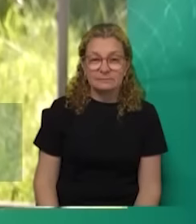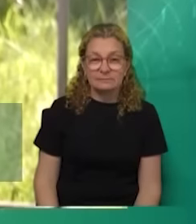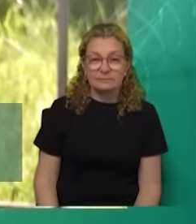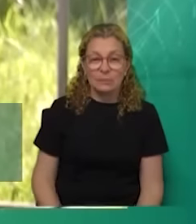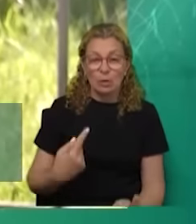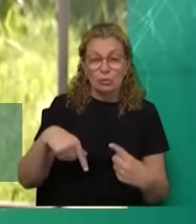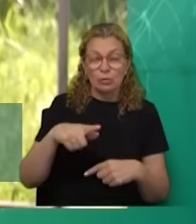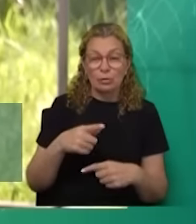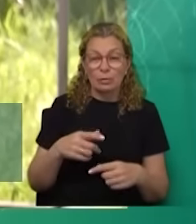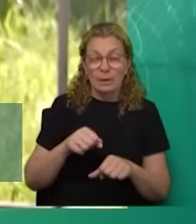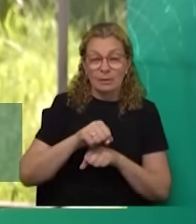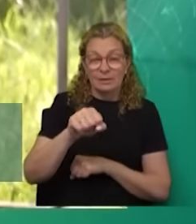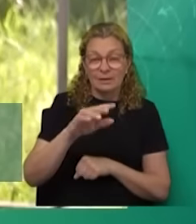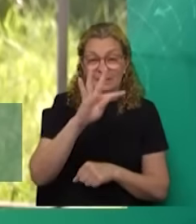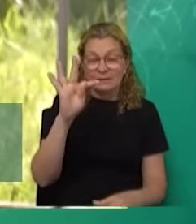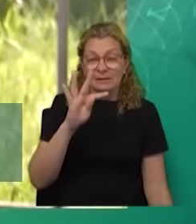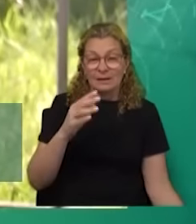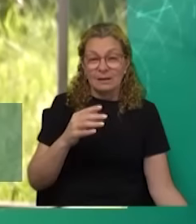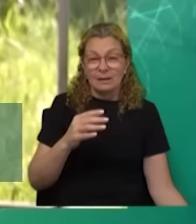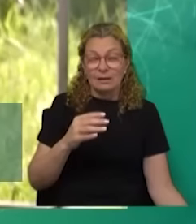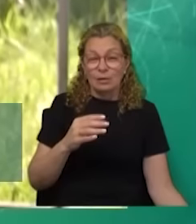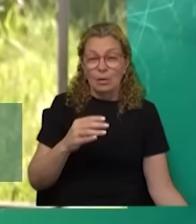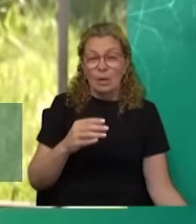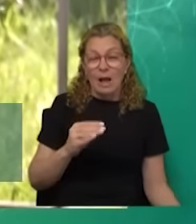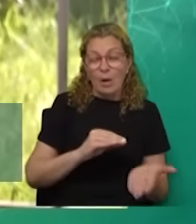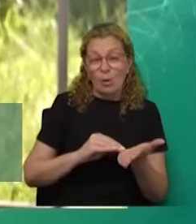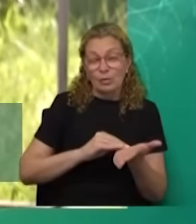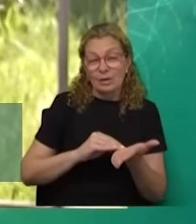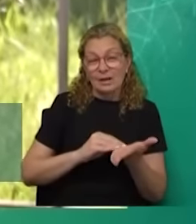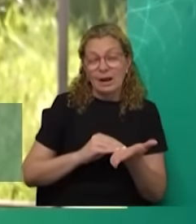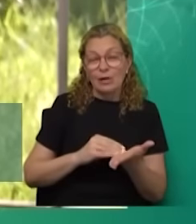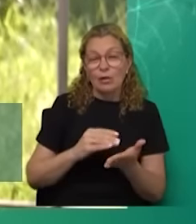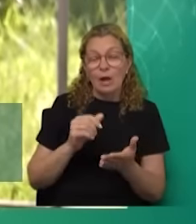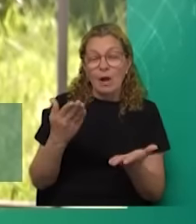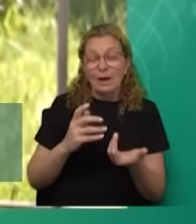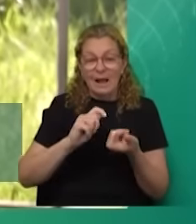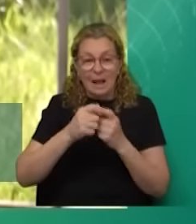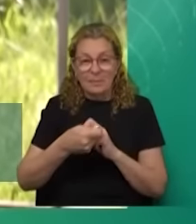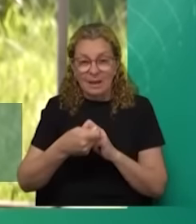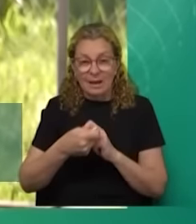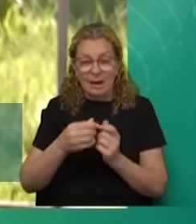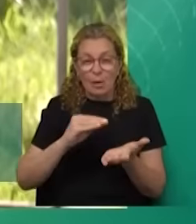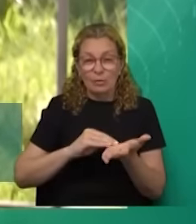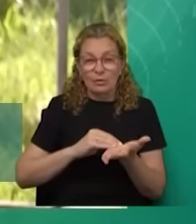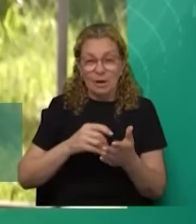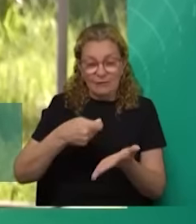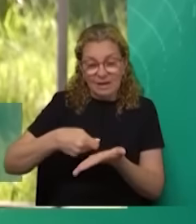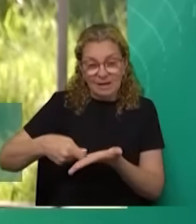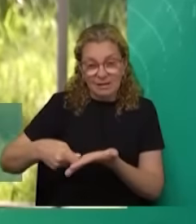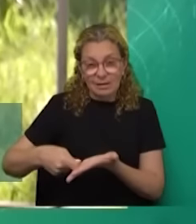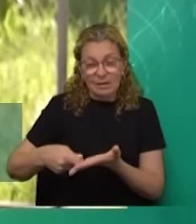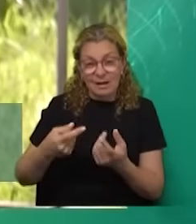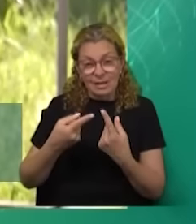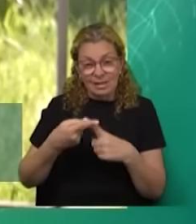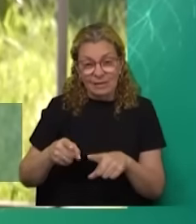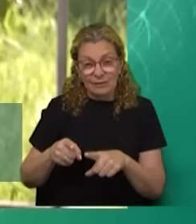nosotros nos íbamos a recibir de técnicos auxiliares contables eh Y ahora se nos quiere cambiar a auxiliares financieros la